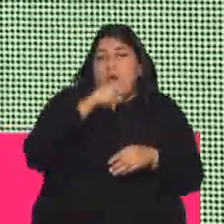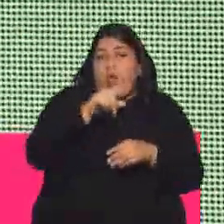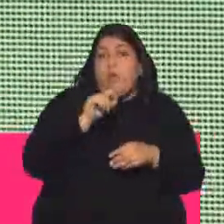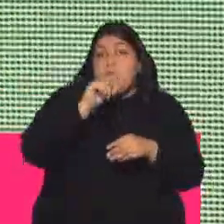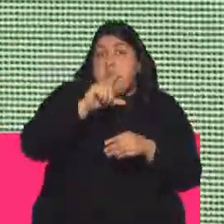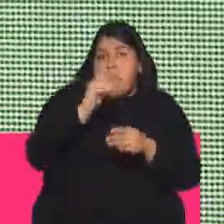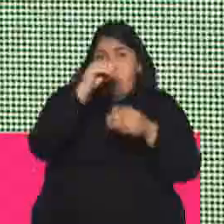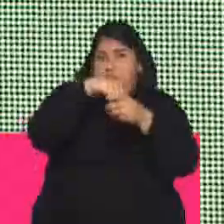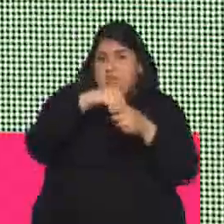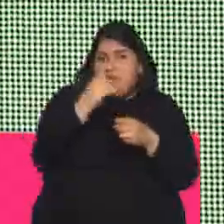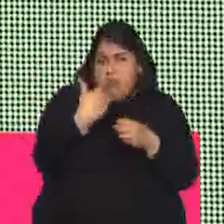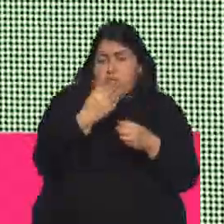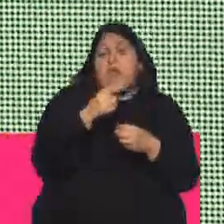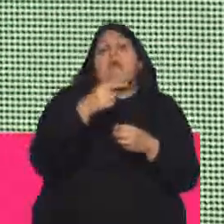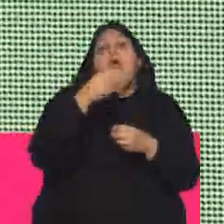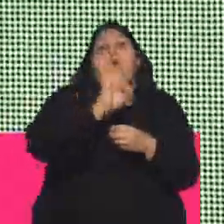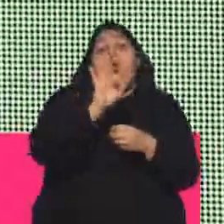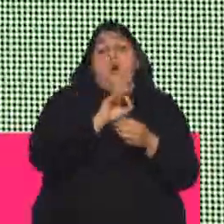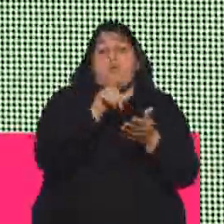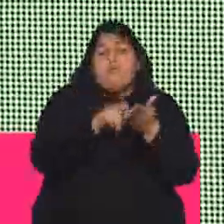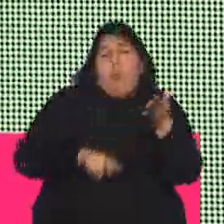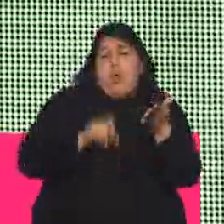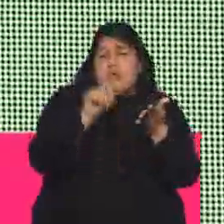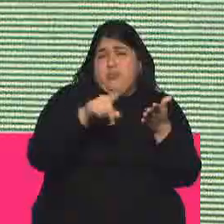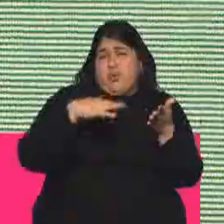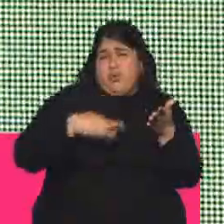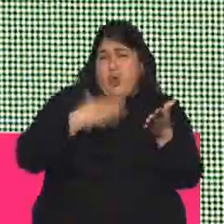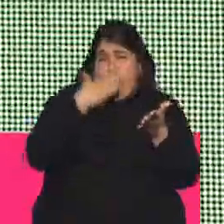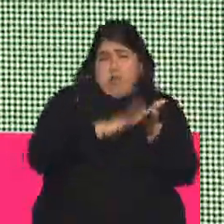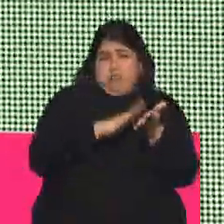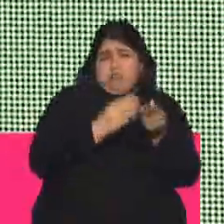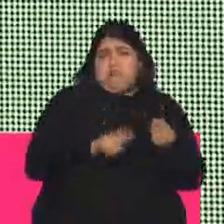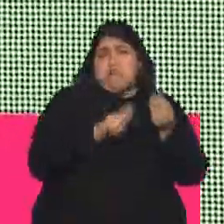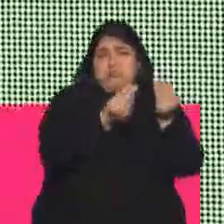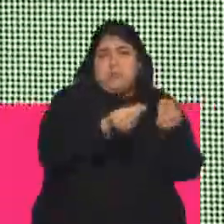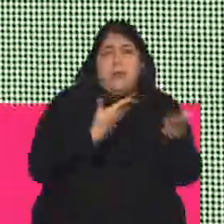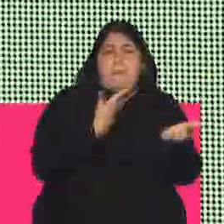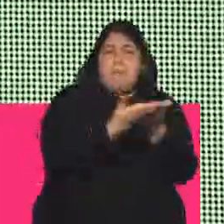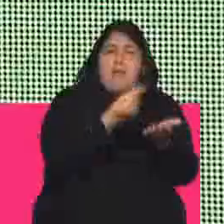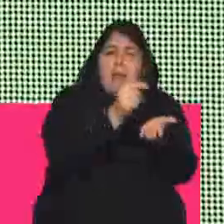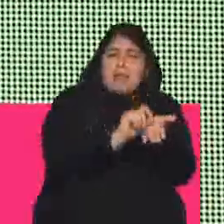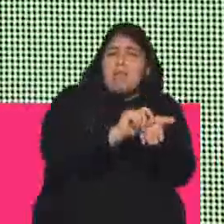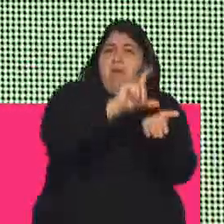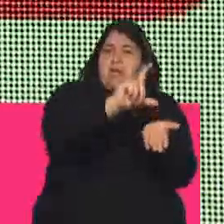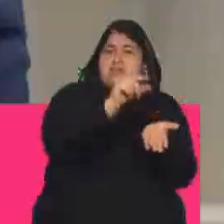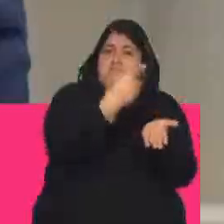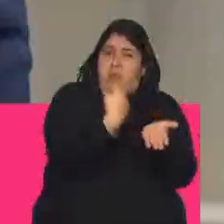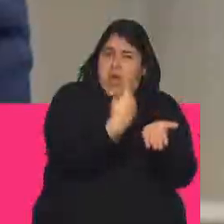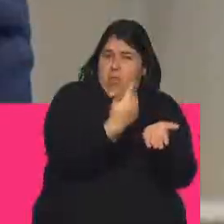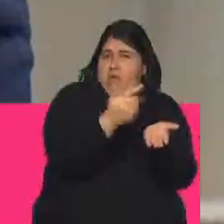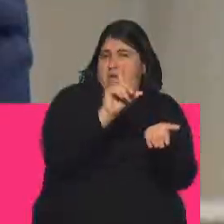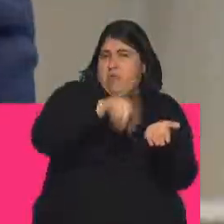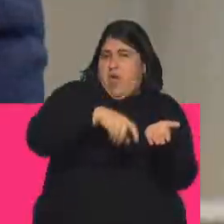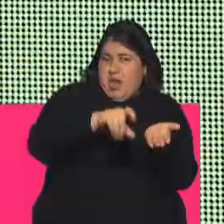Claro. Si no, tenés que ir con los 3 últimos recibos de sueldo para decir, che, actualizame porque, digo, me actualizaron, ¿no? Claro. Vas con los